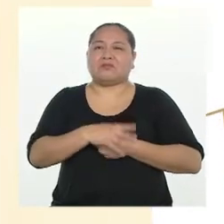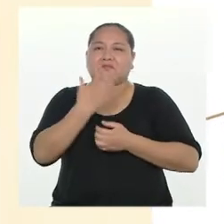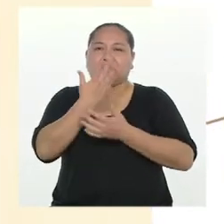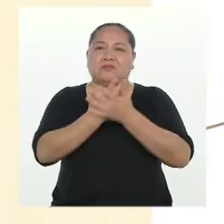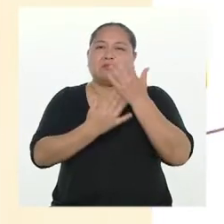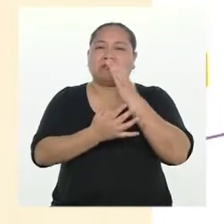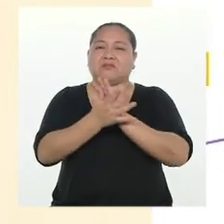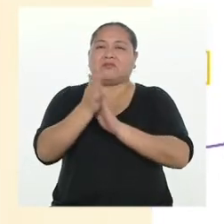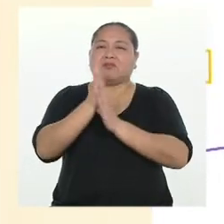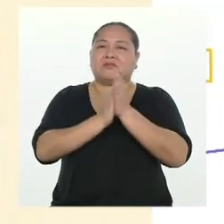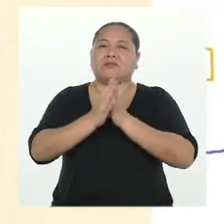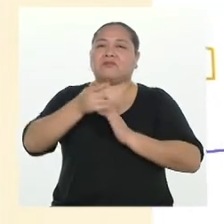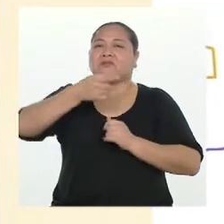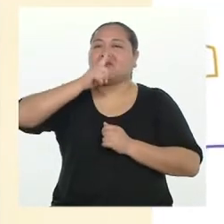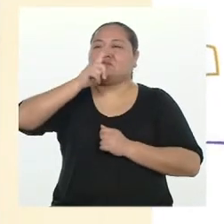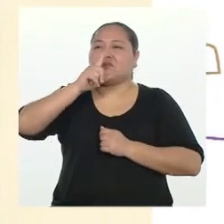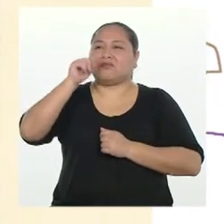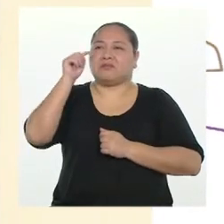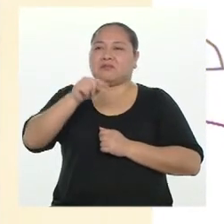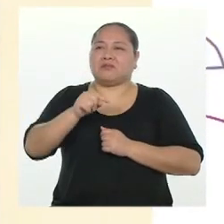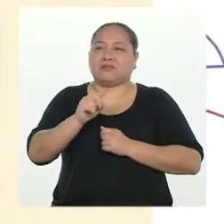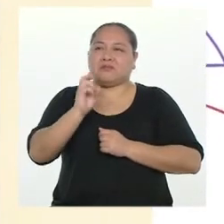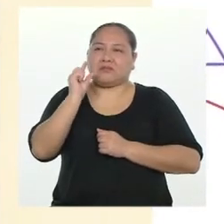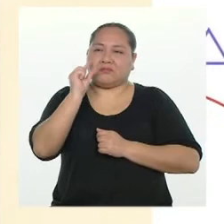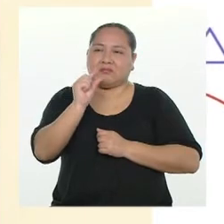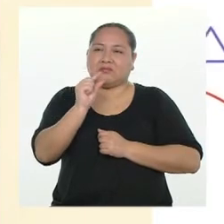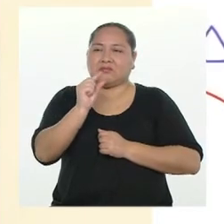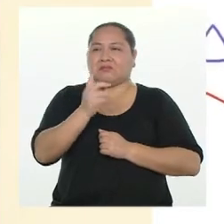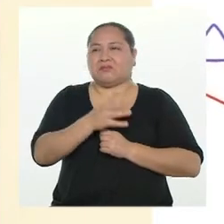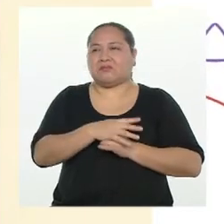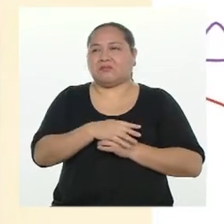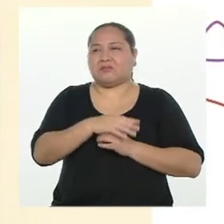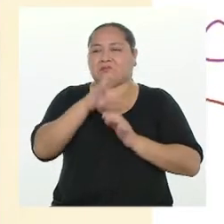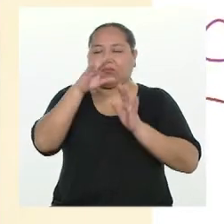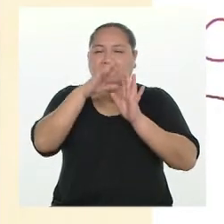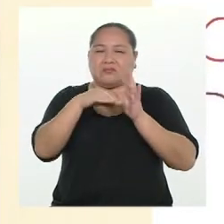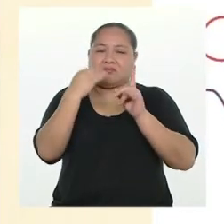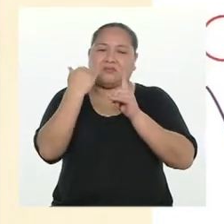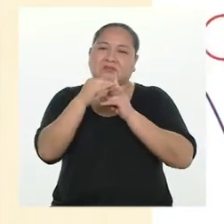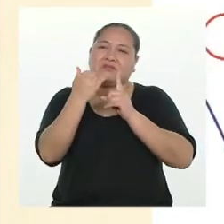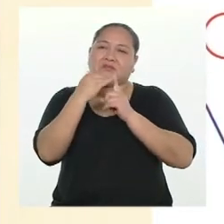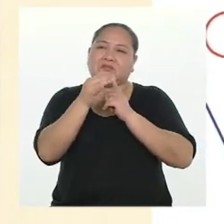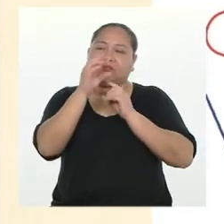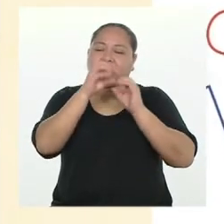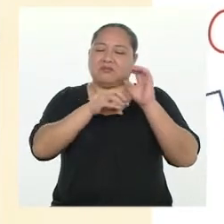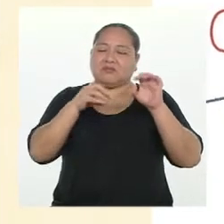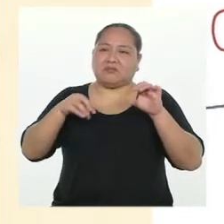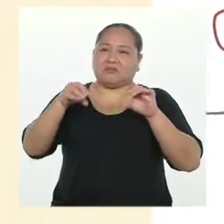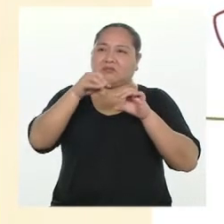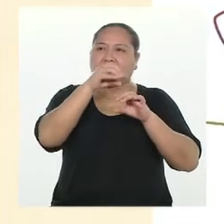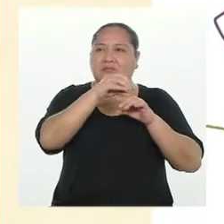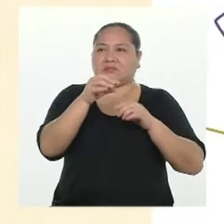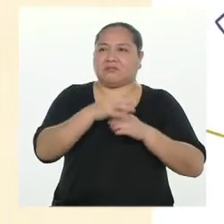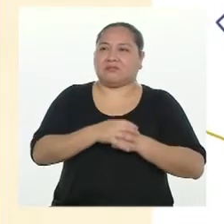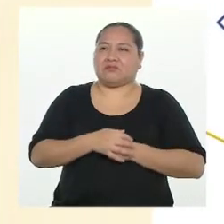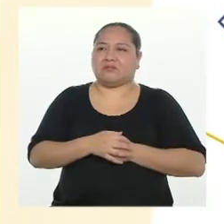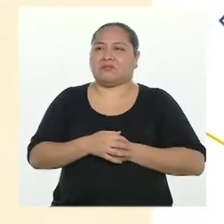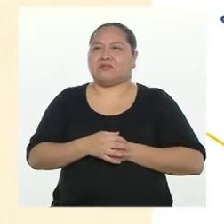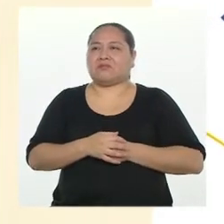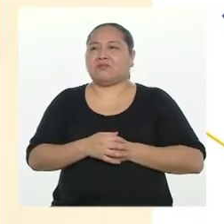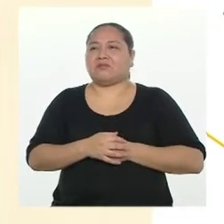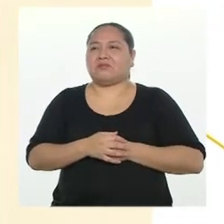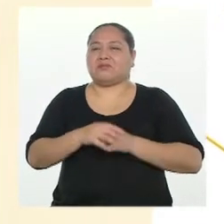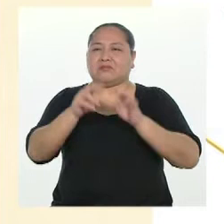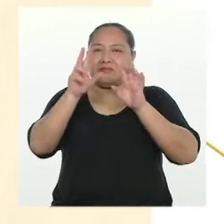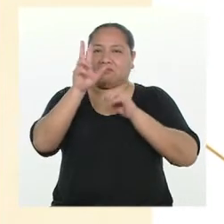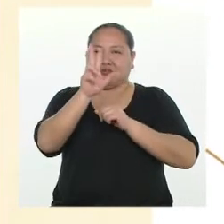lavadas solo con agua y aparece una cantidad regular de colonias de bacterias.